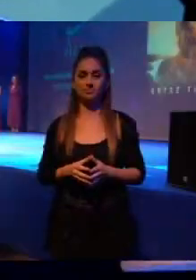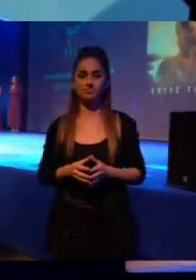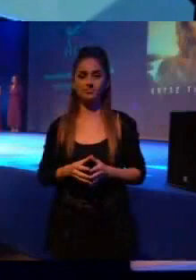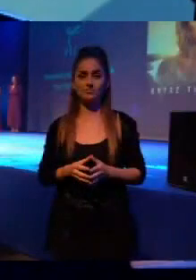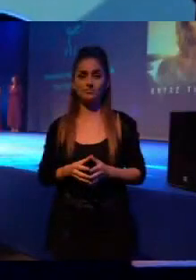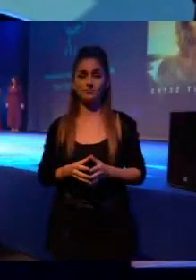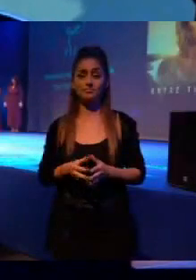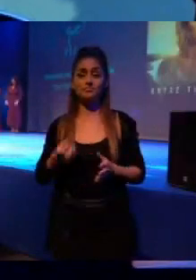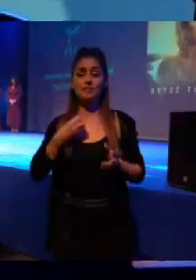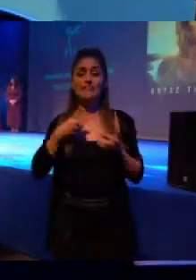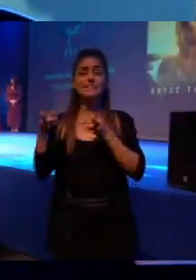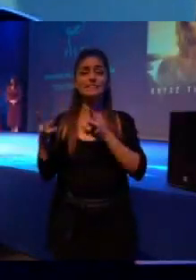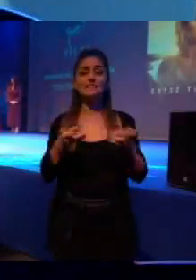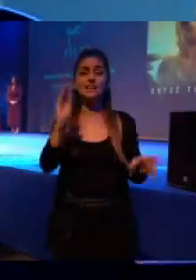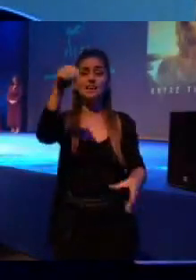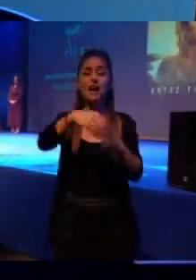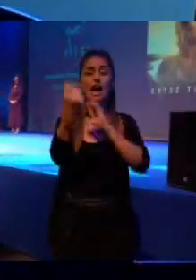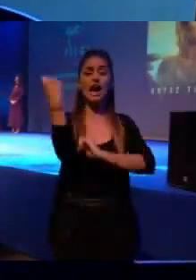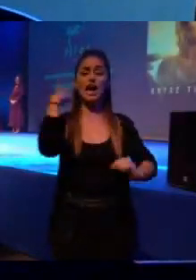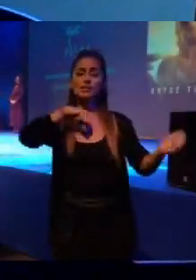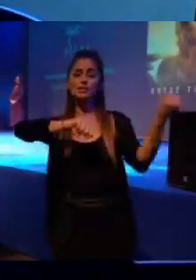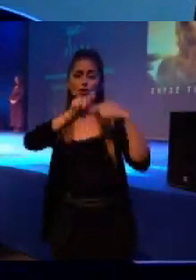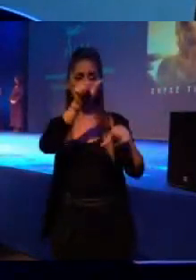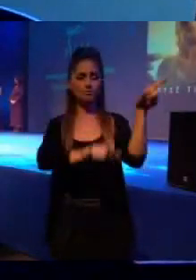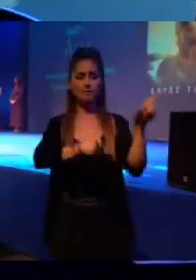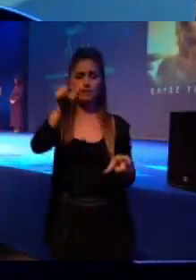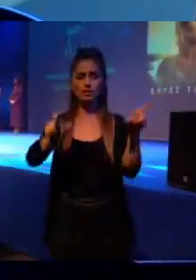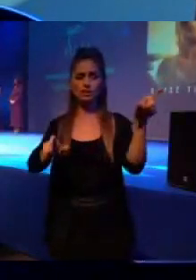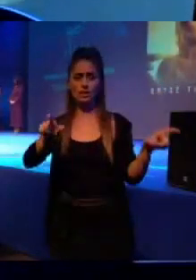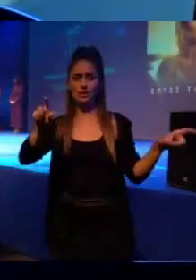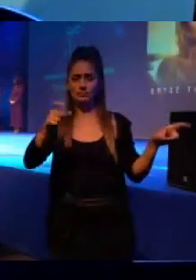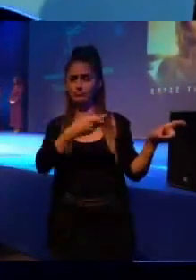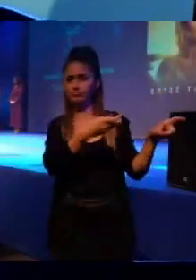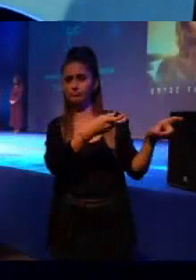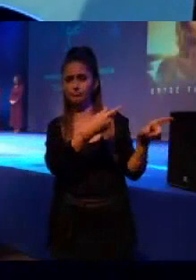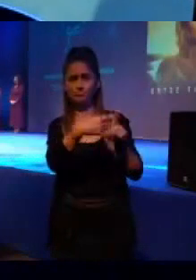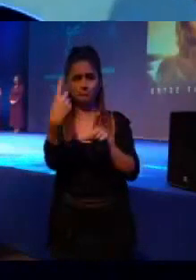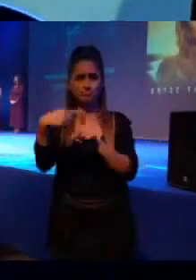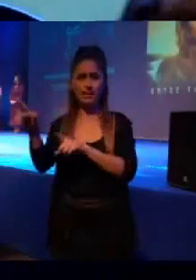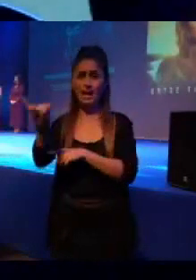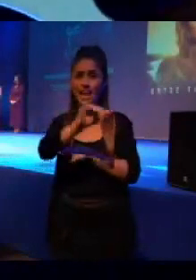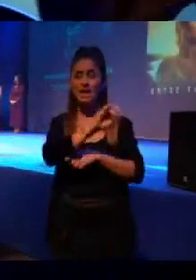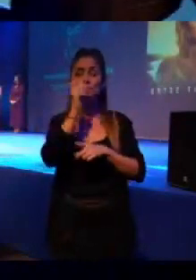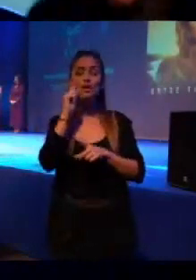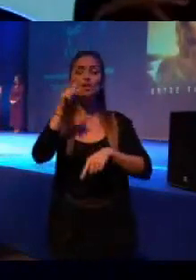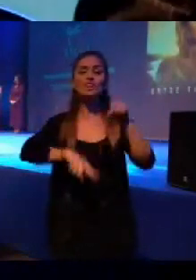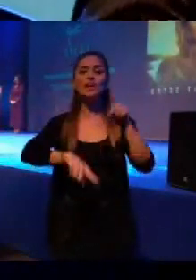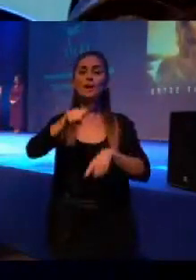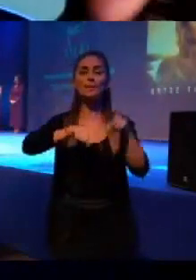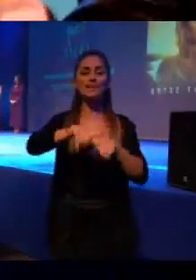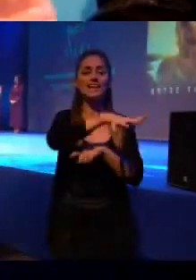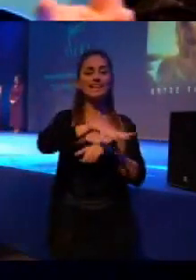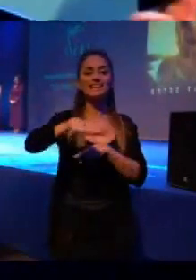En una serie hay muchísimos actores, muchísimos personajes, pero siempre en todas las escenas hay un encabezamiento que es